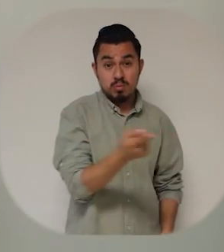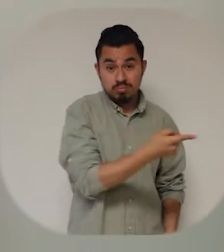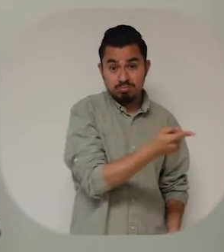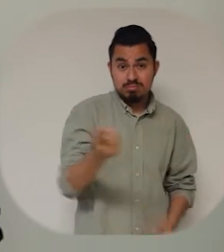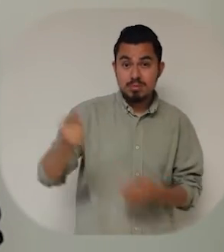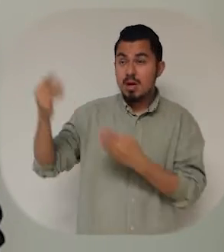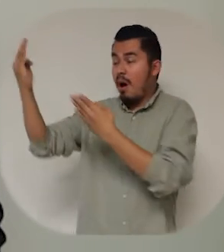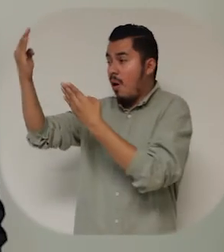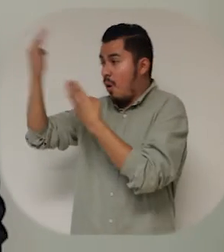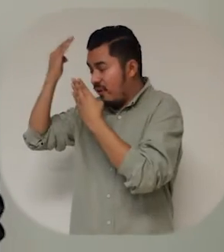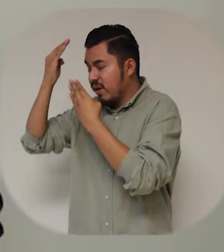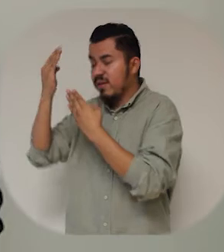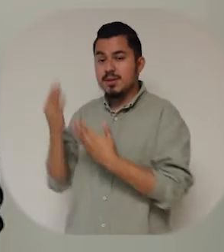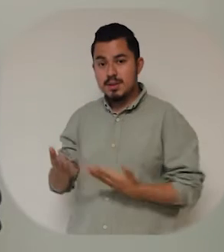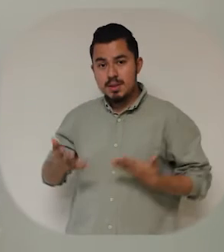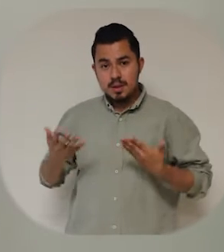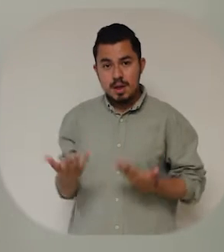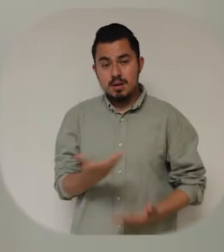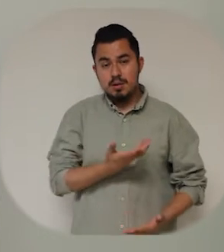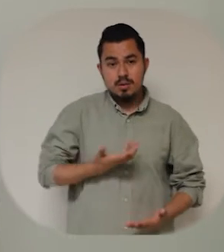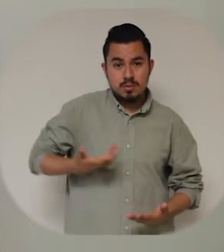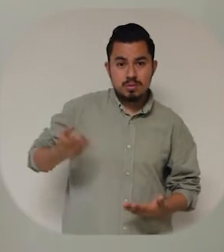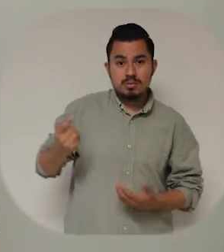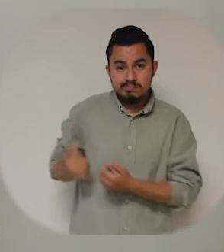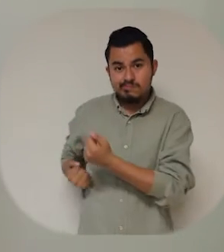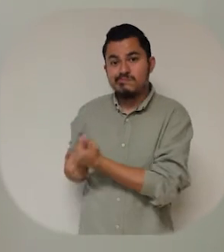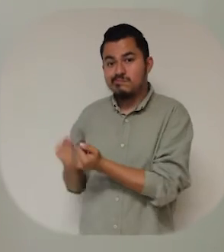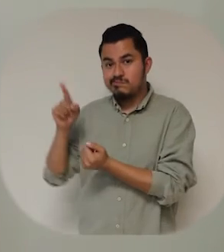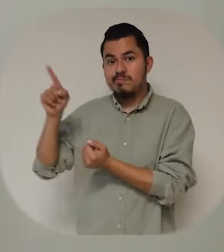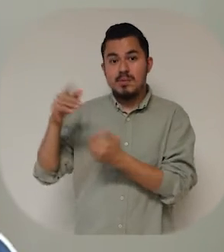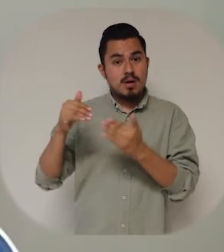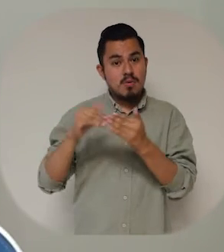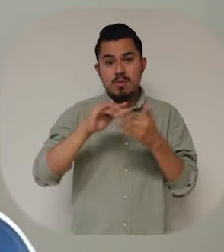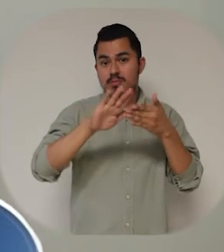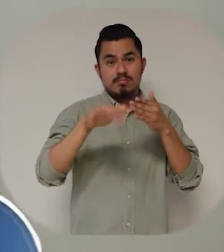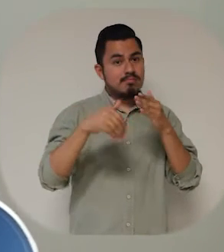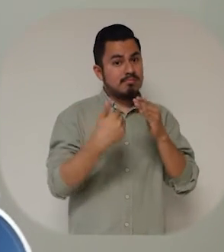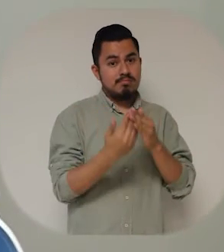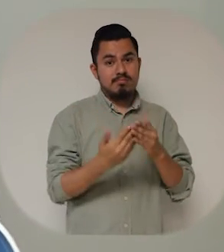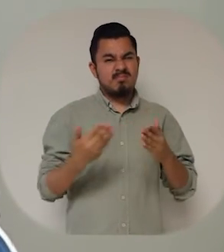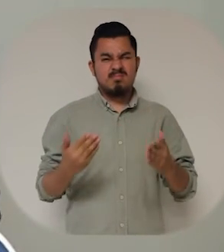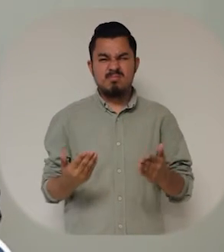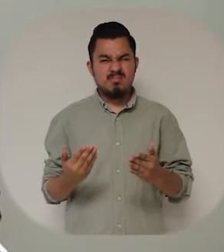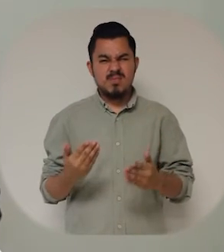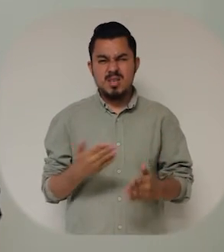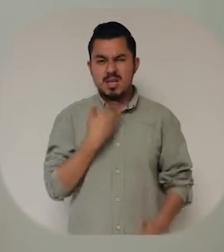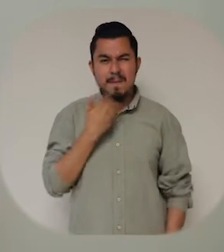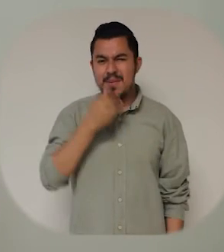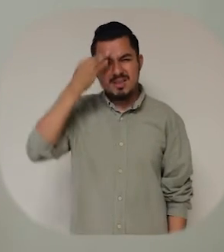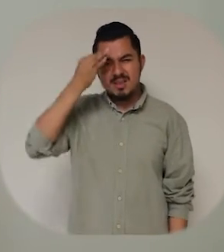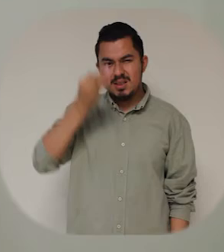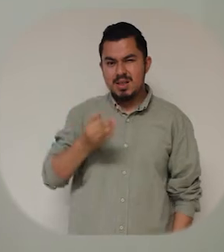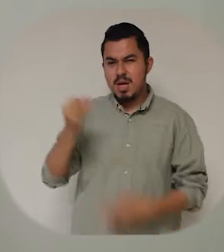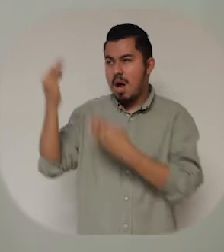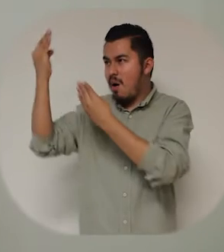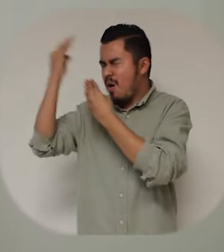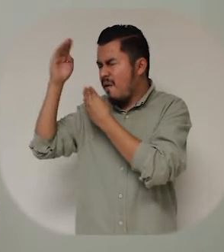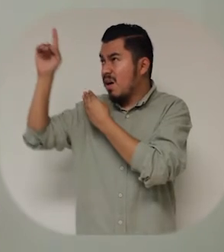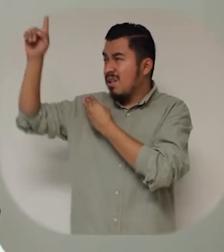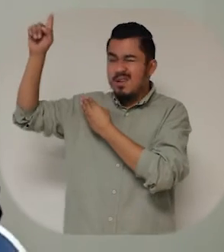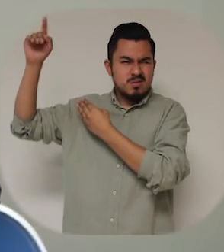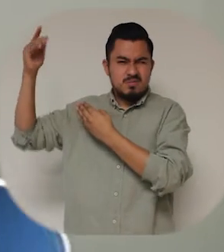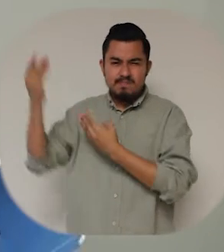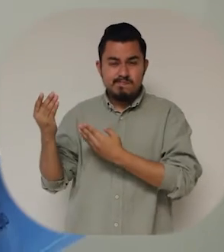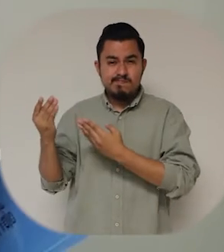ellos y para todos. El verdaderamente creer y obedecer es lo que desea el Señor. Y en 2